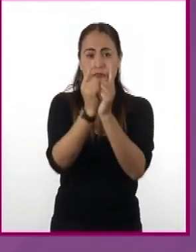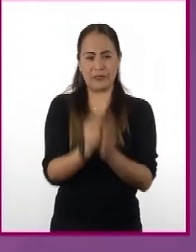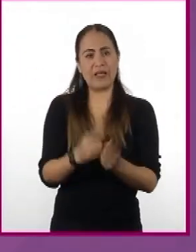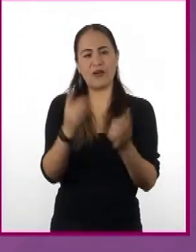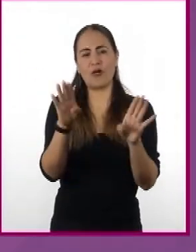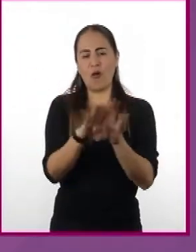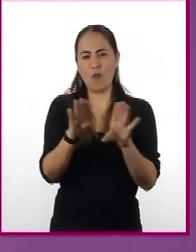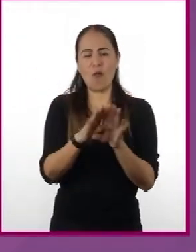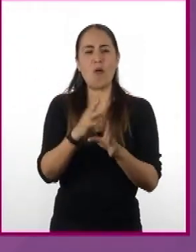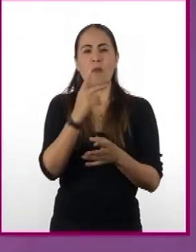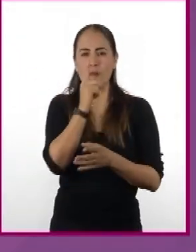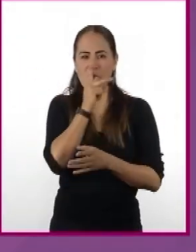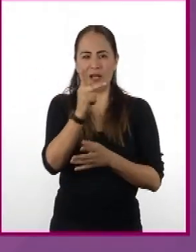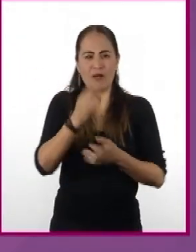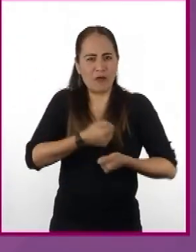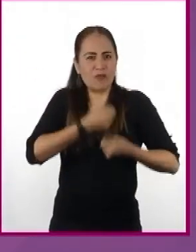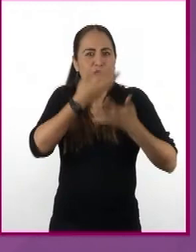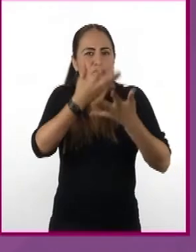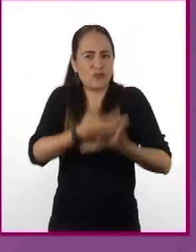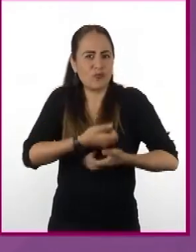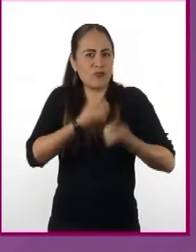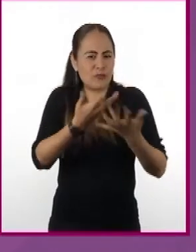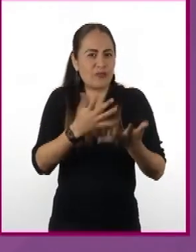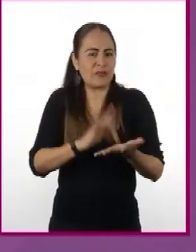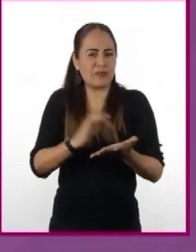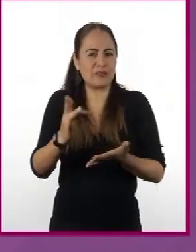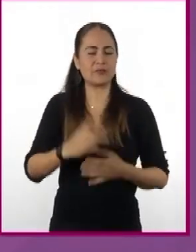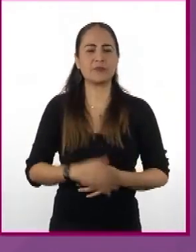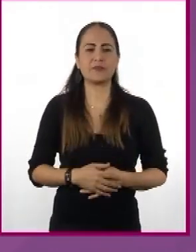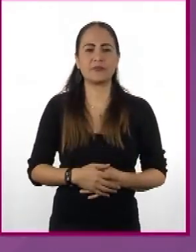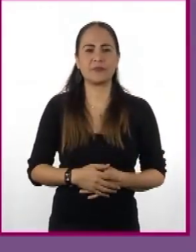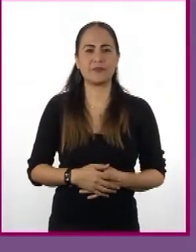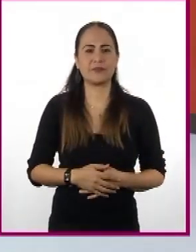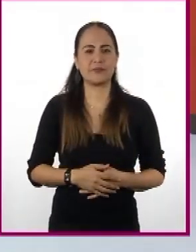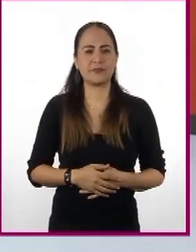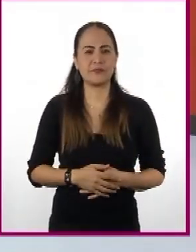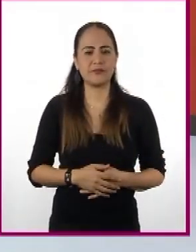la palabra Florida. Tishabu.